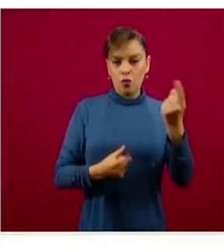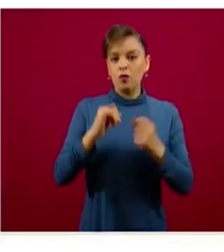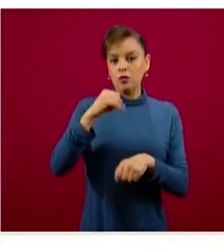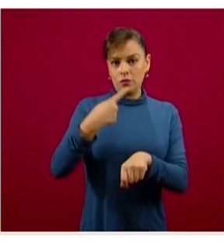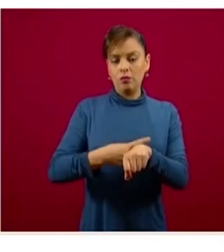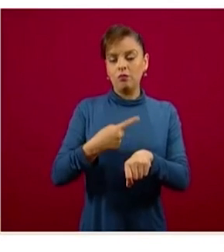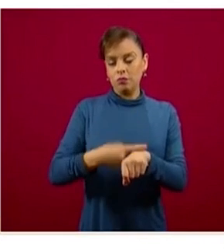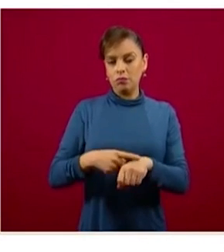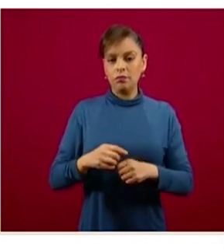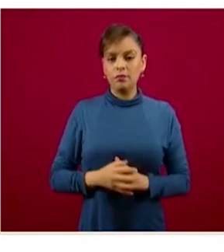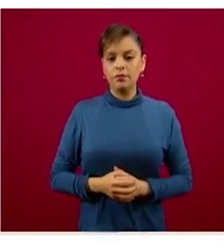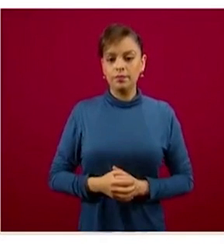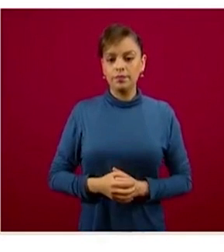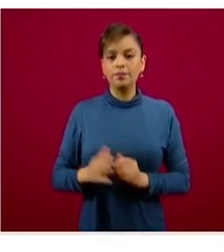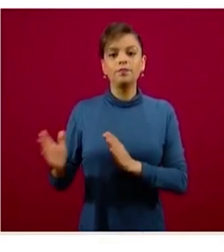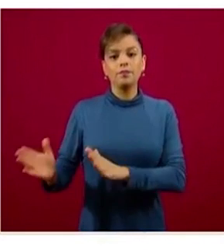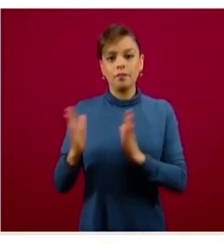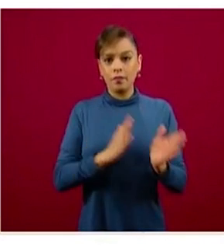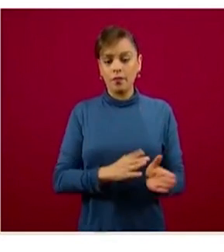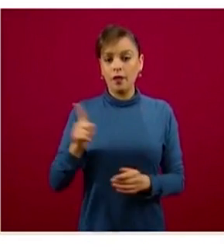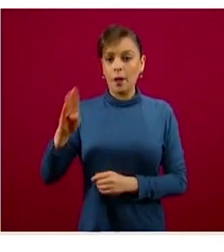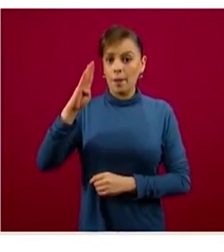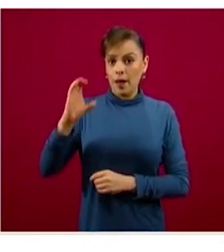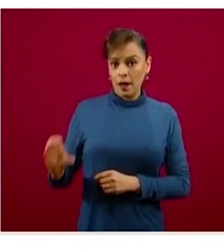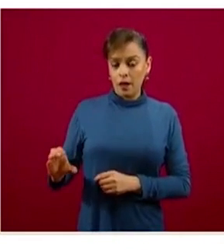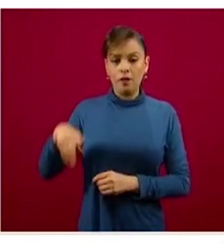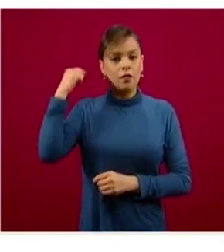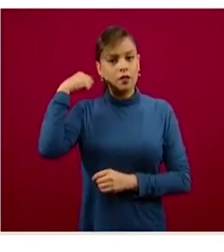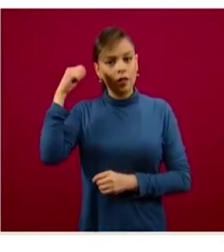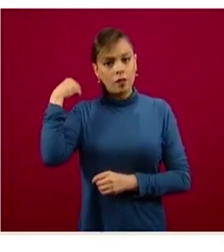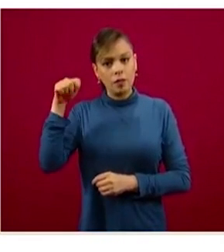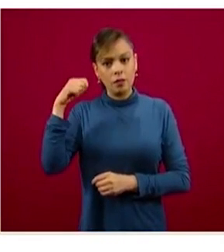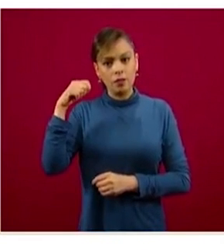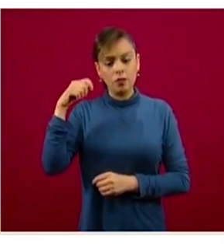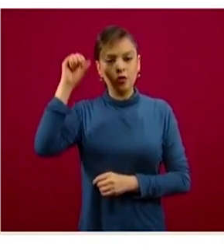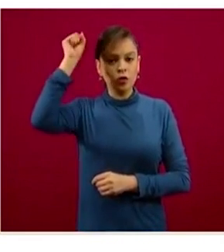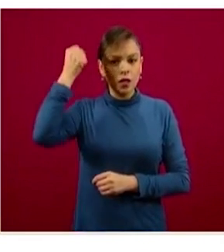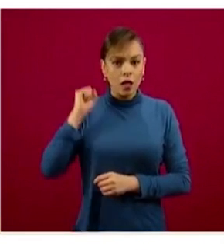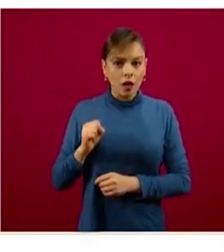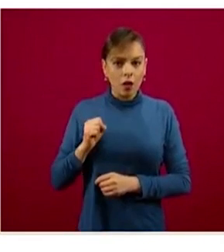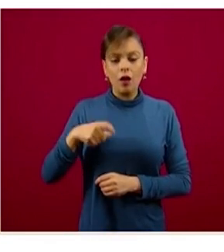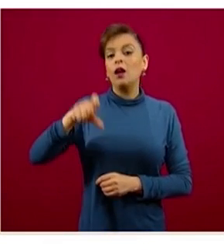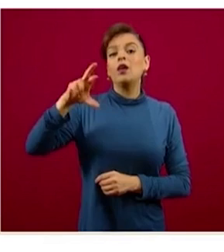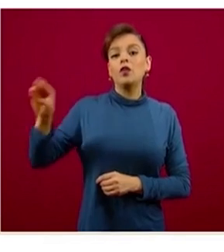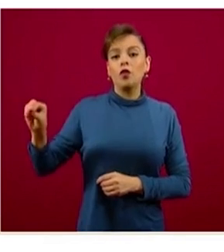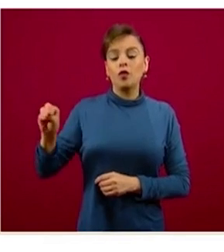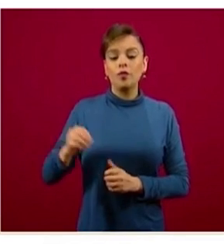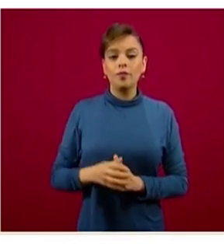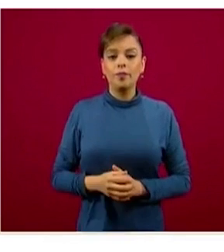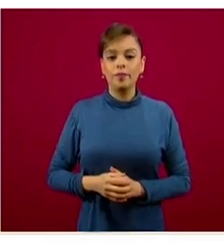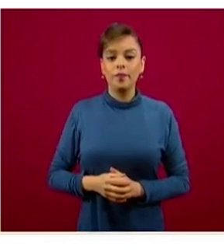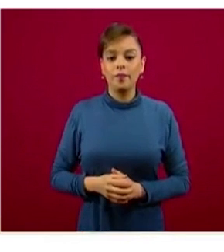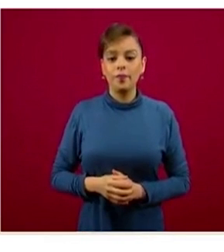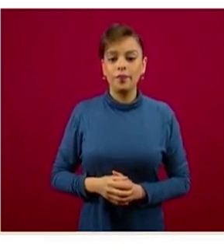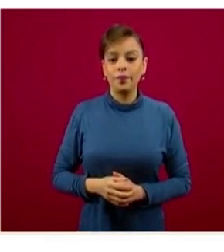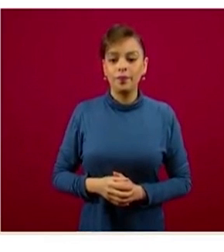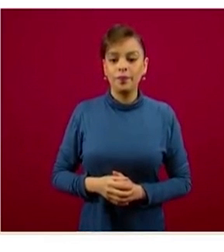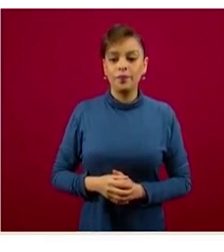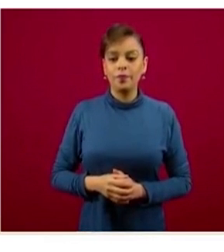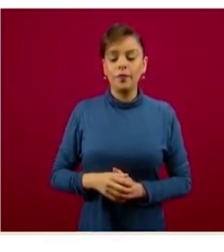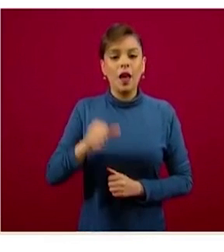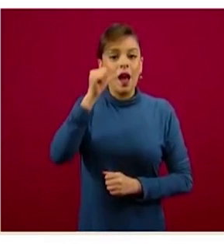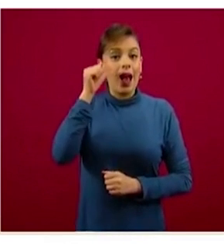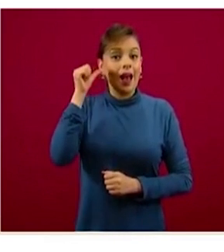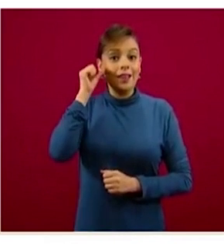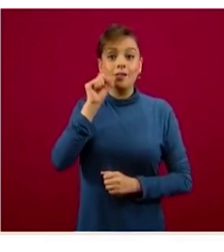enseguida está baja california tabasco sinaloa y quintana roo y retomaré sobre esta misma idea como lo hicimos ayer